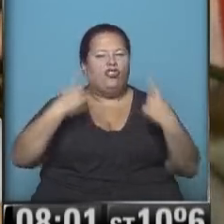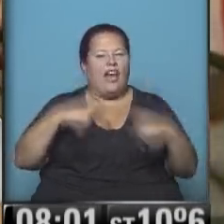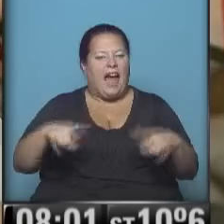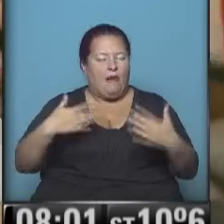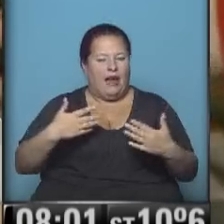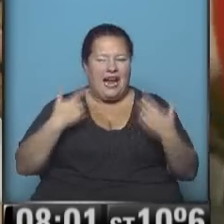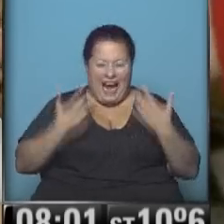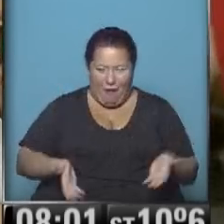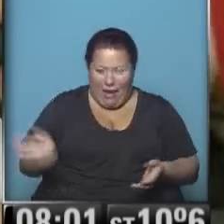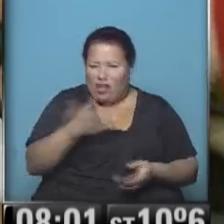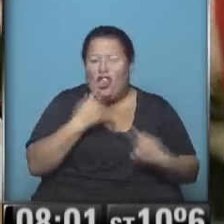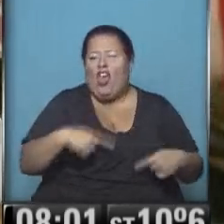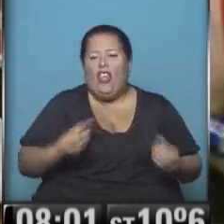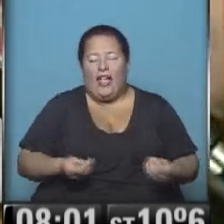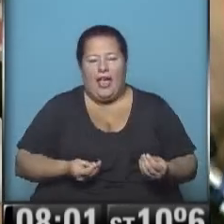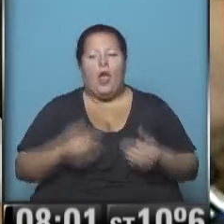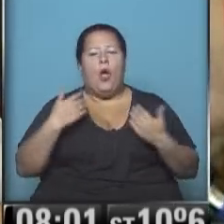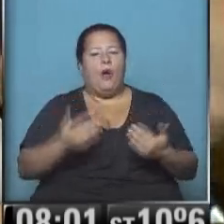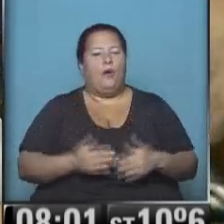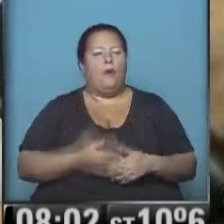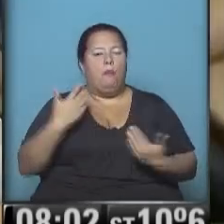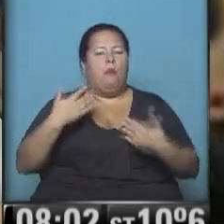ocurrir. ¿Qué es capaz de todo? ¿Qué significa?